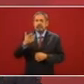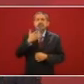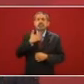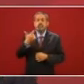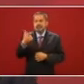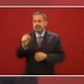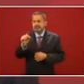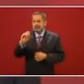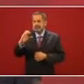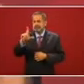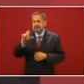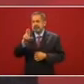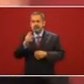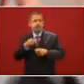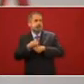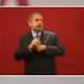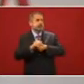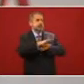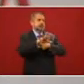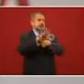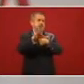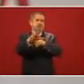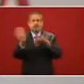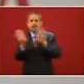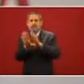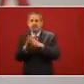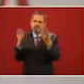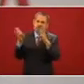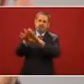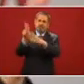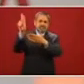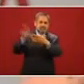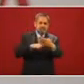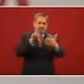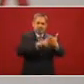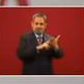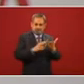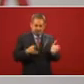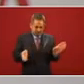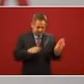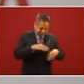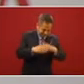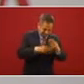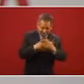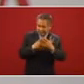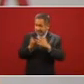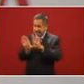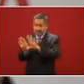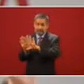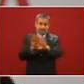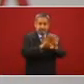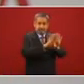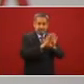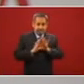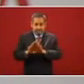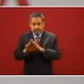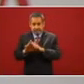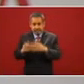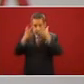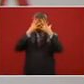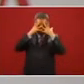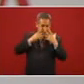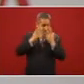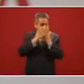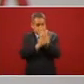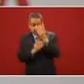cerrarlas herméticamente, acordonar o empaquetar todo un edificio y llegar con este tipo de